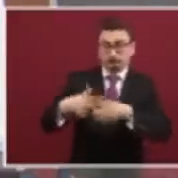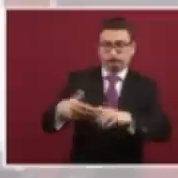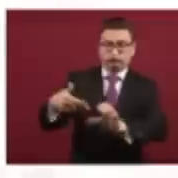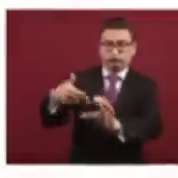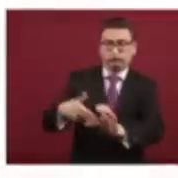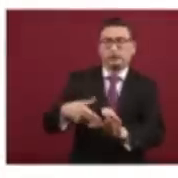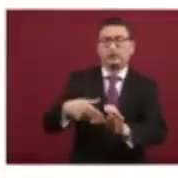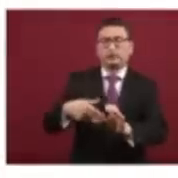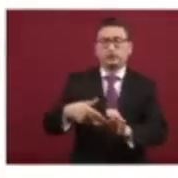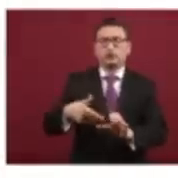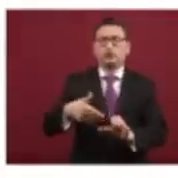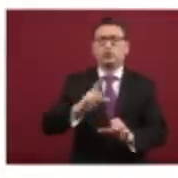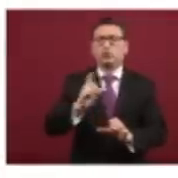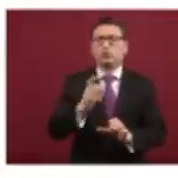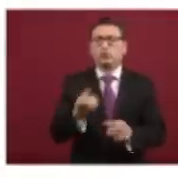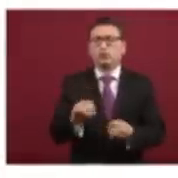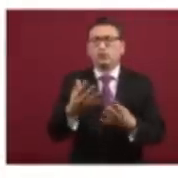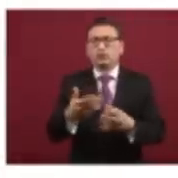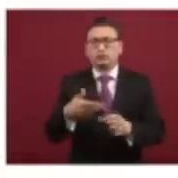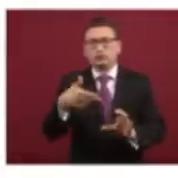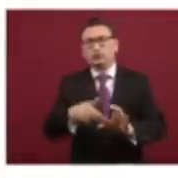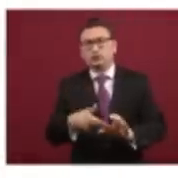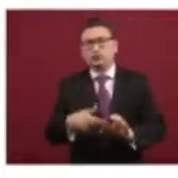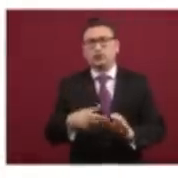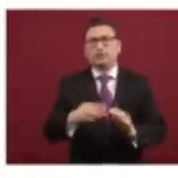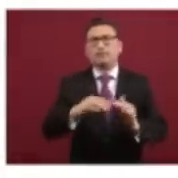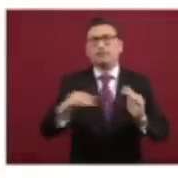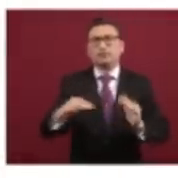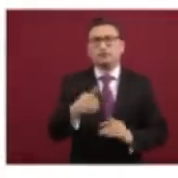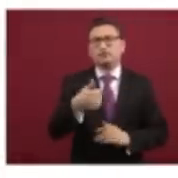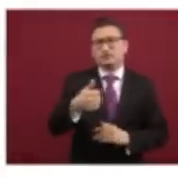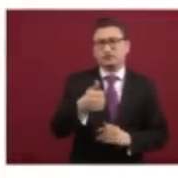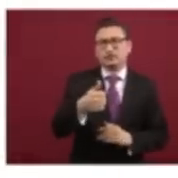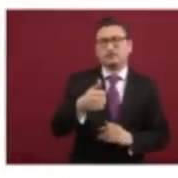una diferencia de menos 6 mililitros